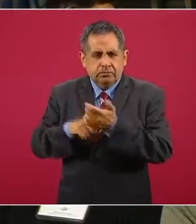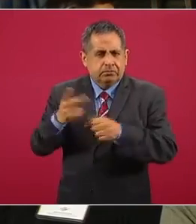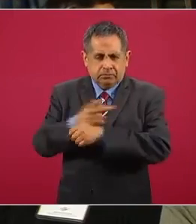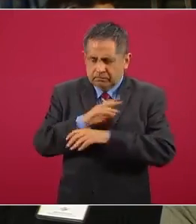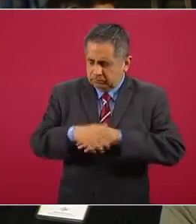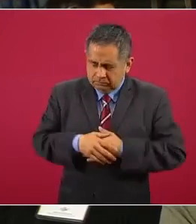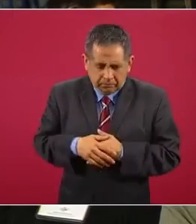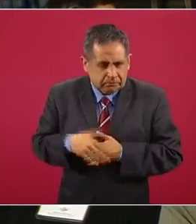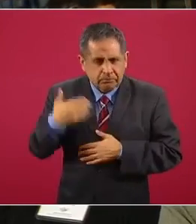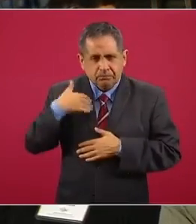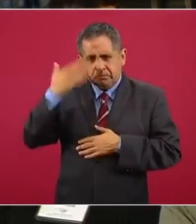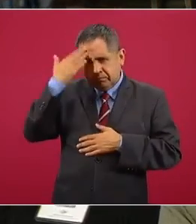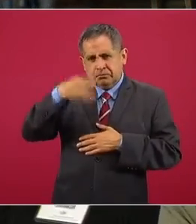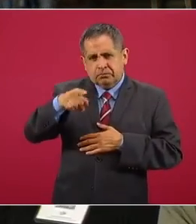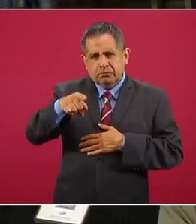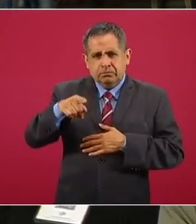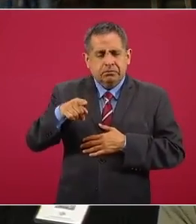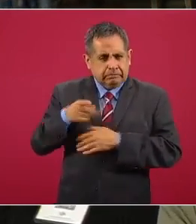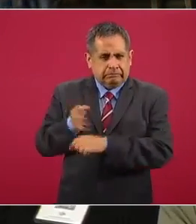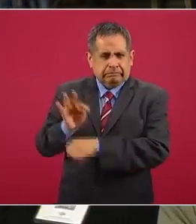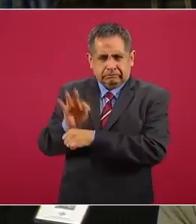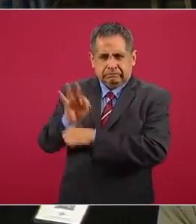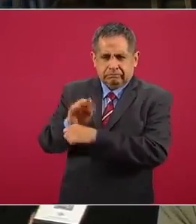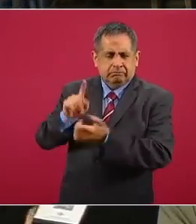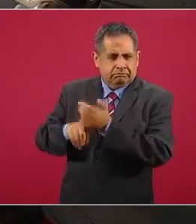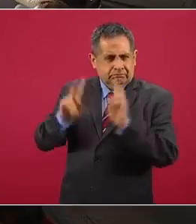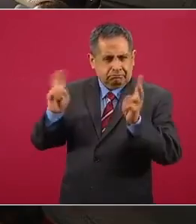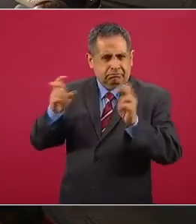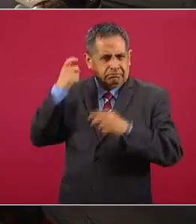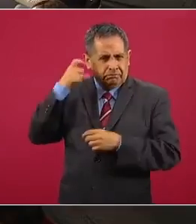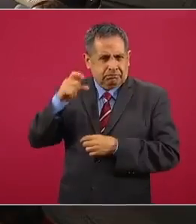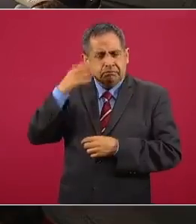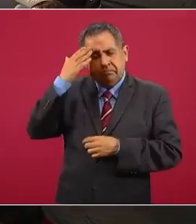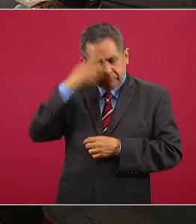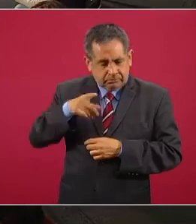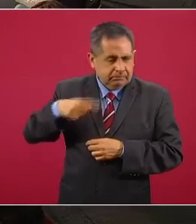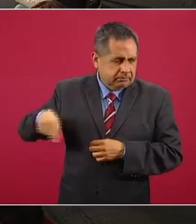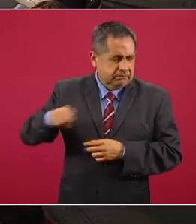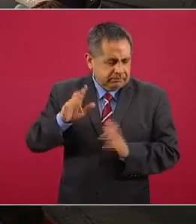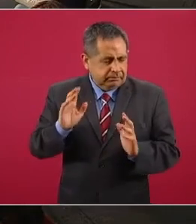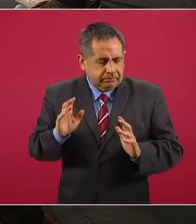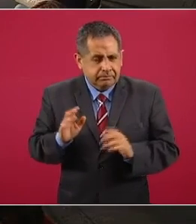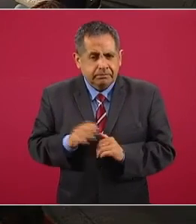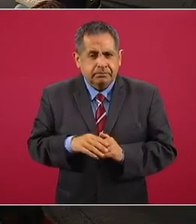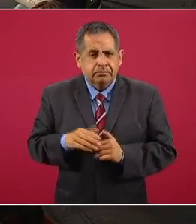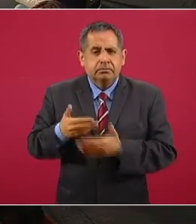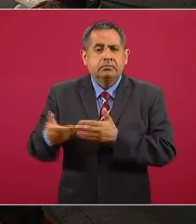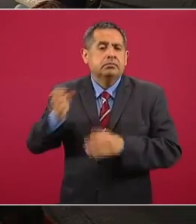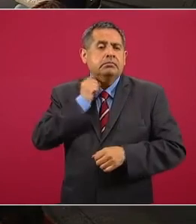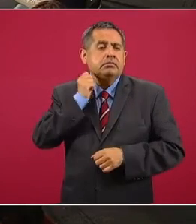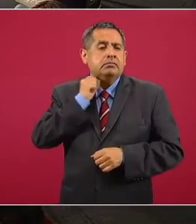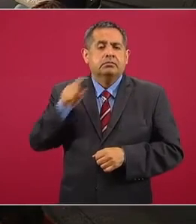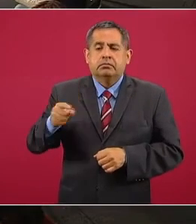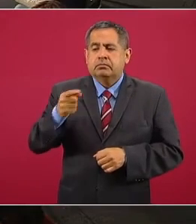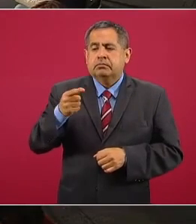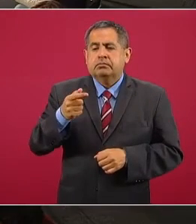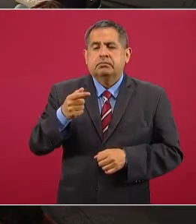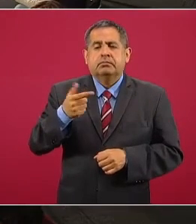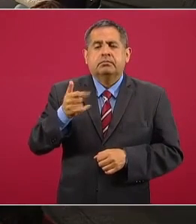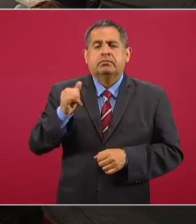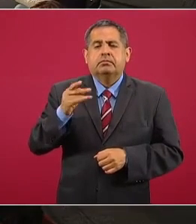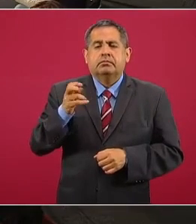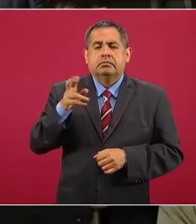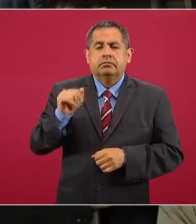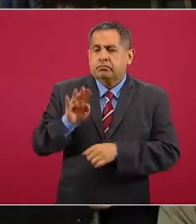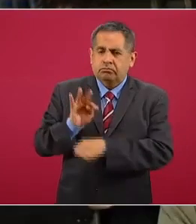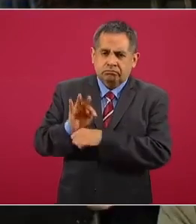usted ha abogado mucho por este tema, en Querétaro también, incluso hasta el actual senador Gilberto Herrera está abogando mucho